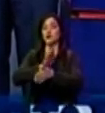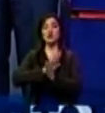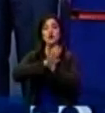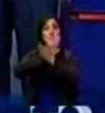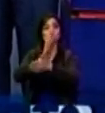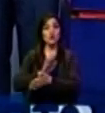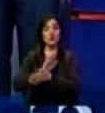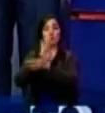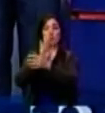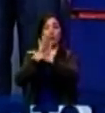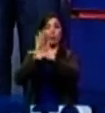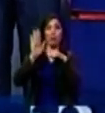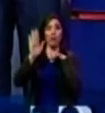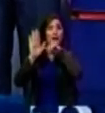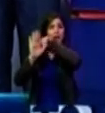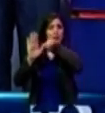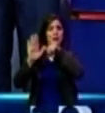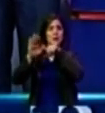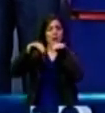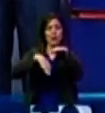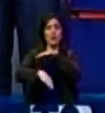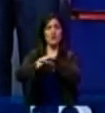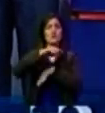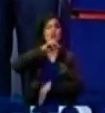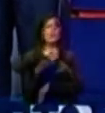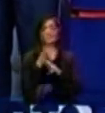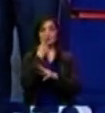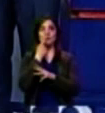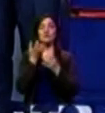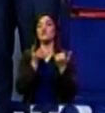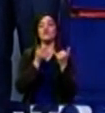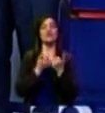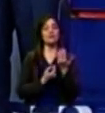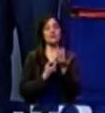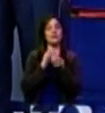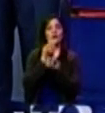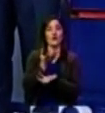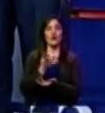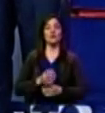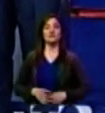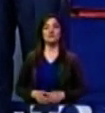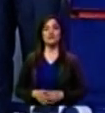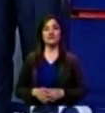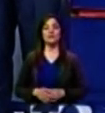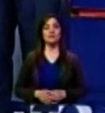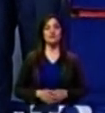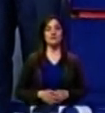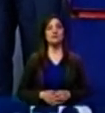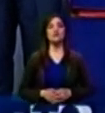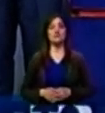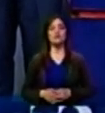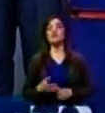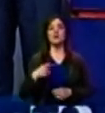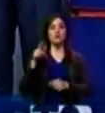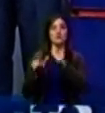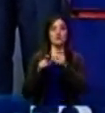varios allanamientos en la ciudad de Manta. Esto en la provincia de Manabí. Vamos con el desarrollo de la información. Y lo que le contábamos, venezolanos que huyen de la